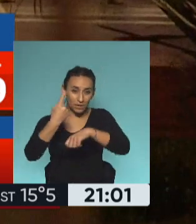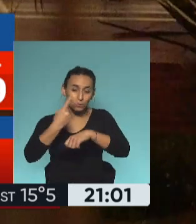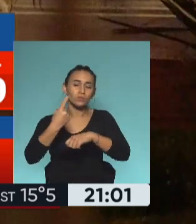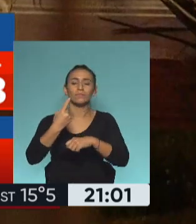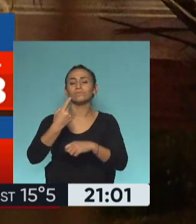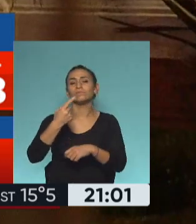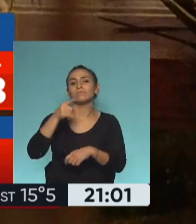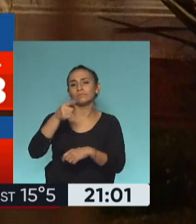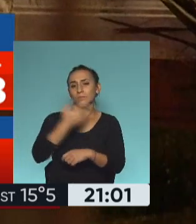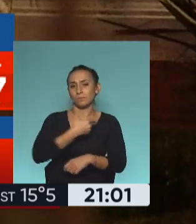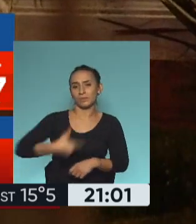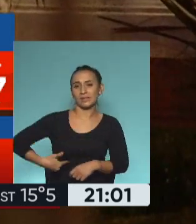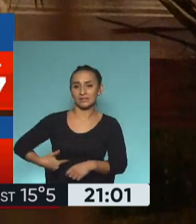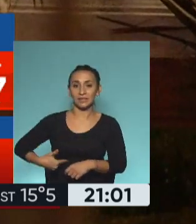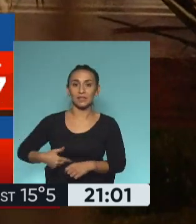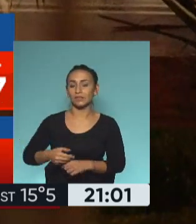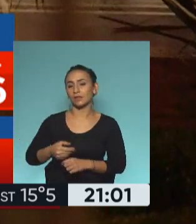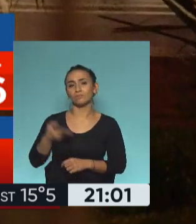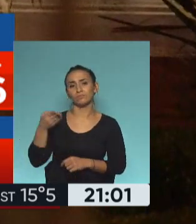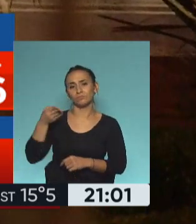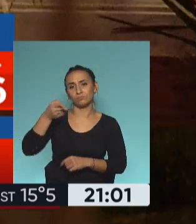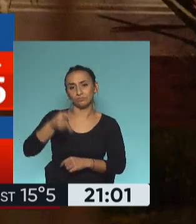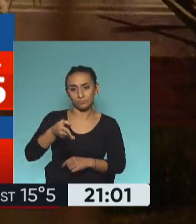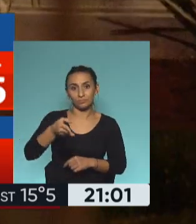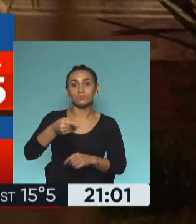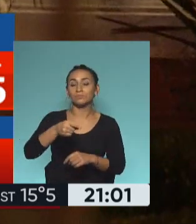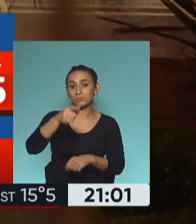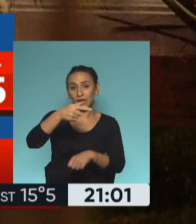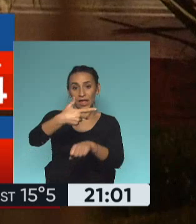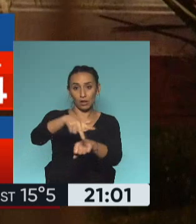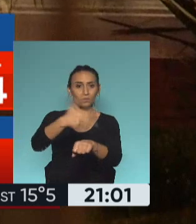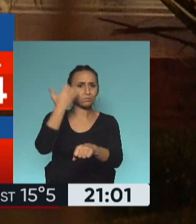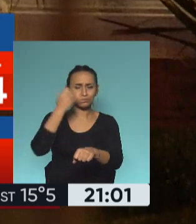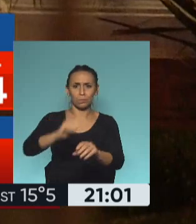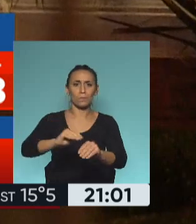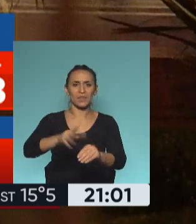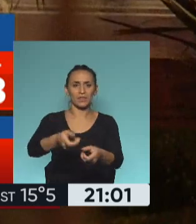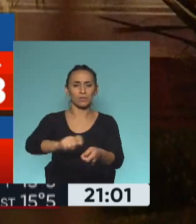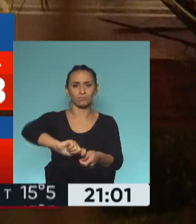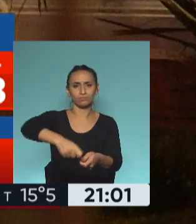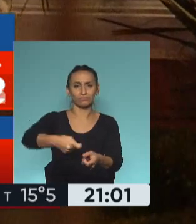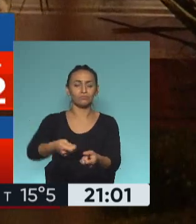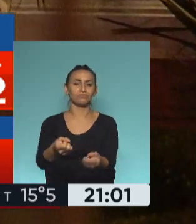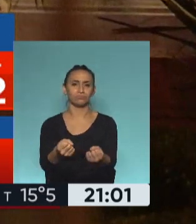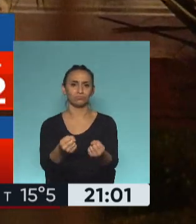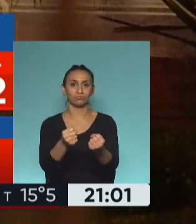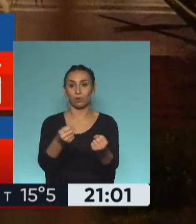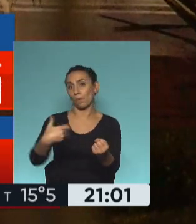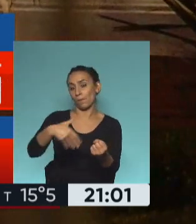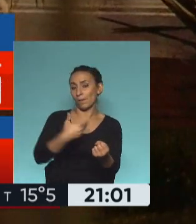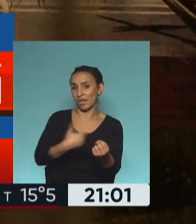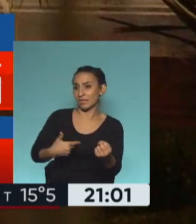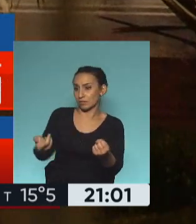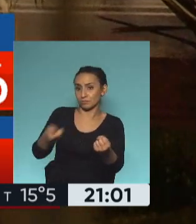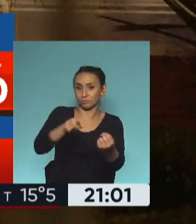automóvil hasta el helicóptero. Está ya prendidos los motores del helicóptero para desplazamiento del presidente de la Nación